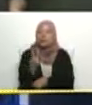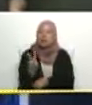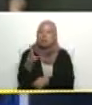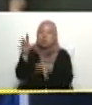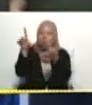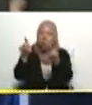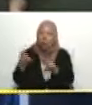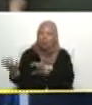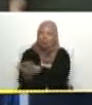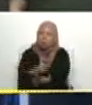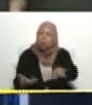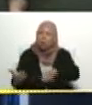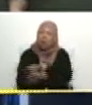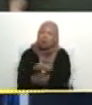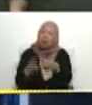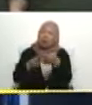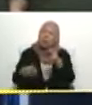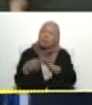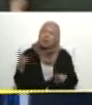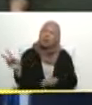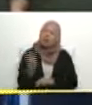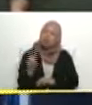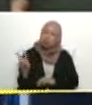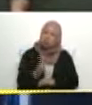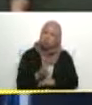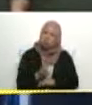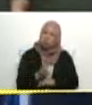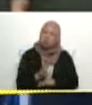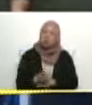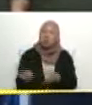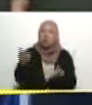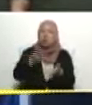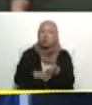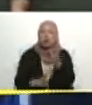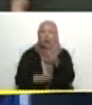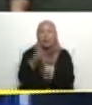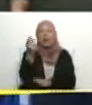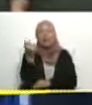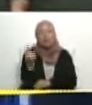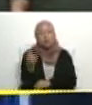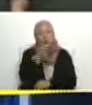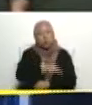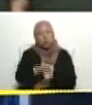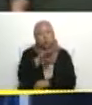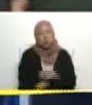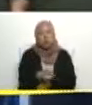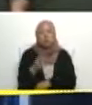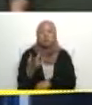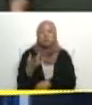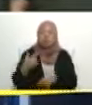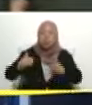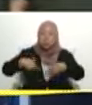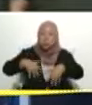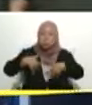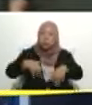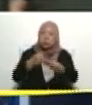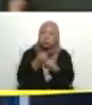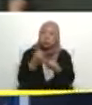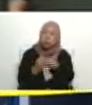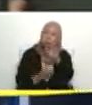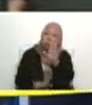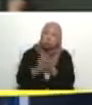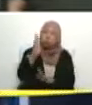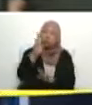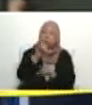pretenderán sabotear la paz nacional, así como la recuperación económica y social en marcha, mediante la